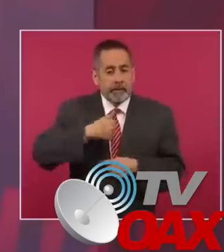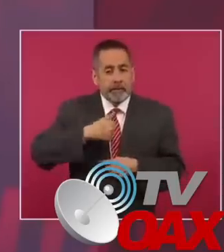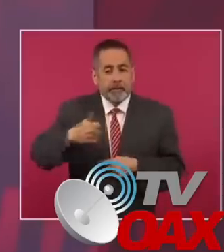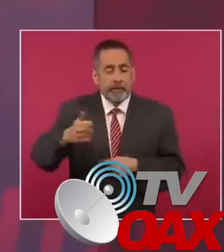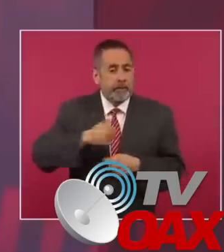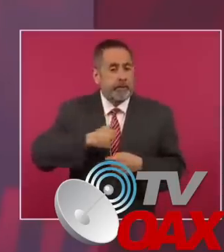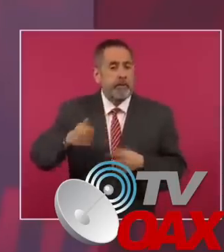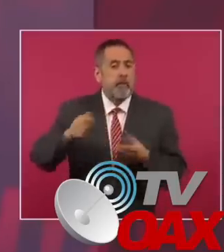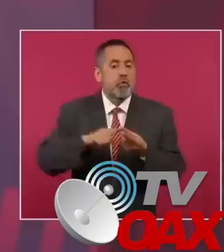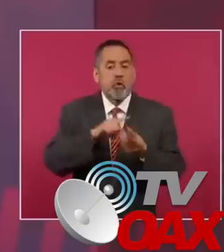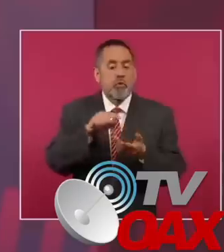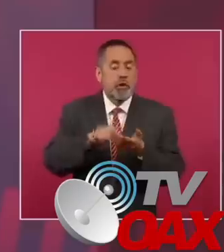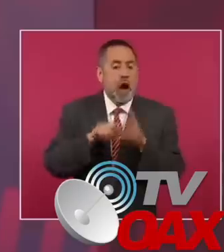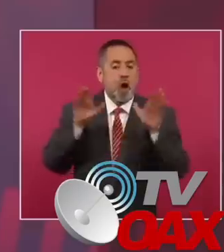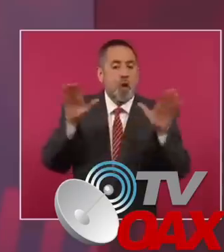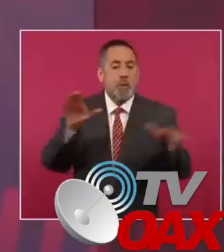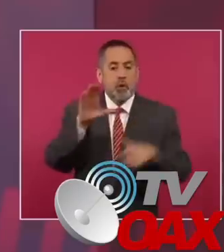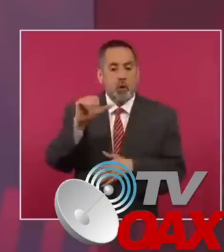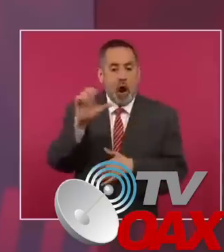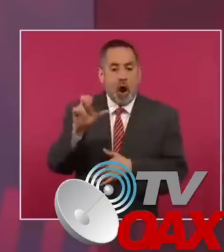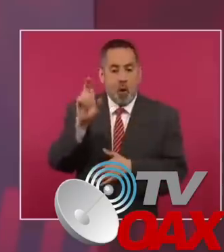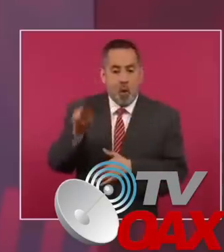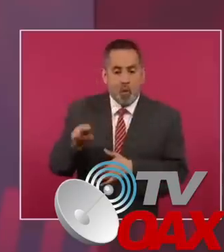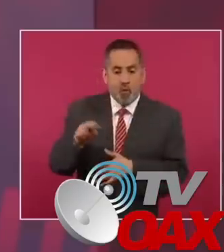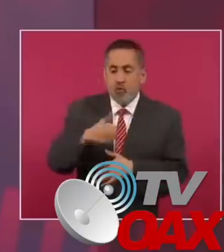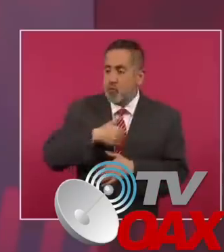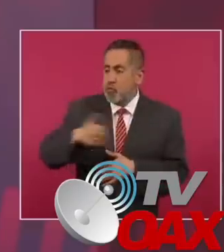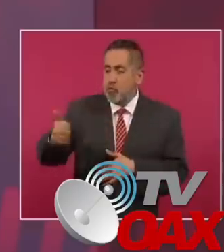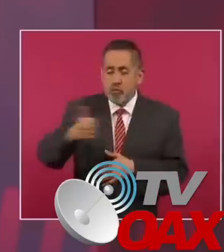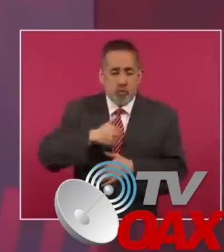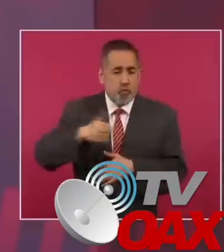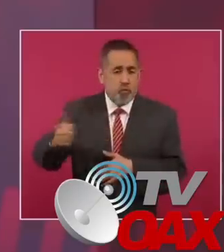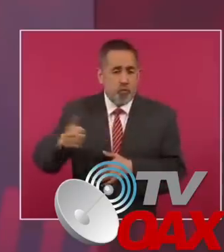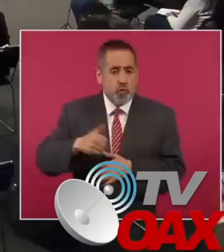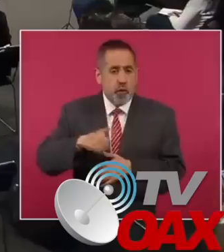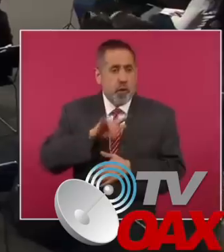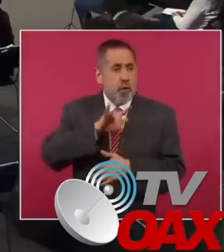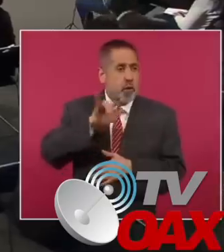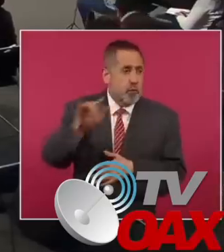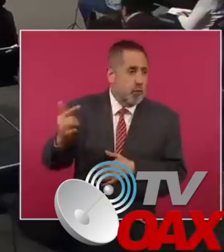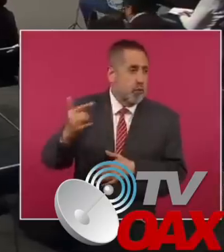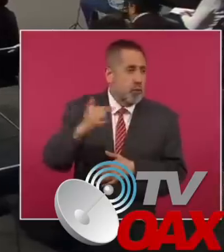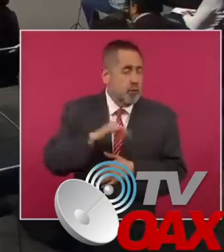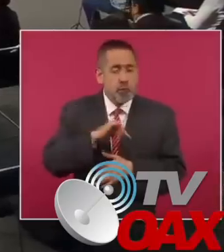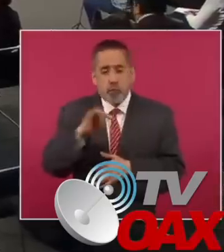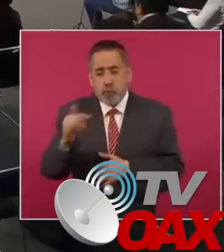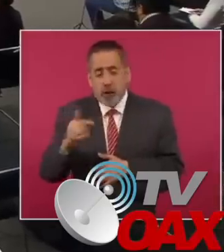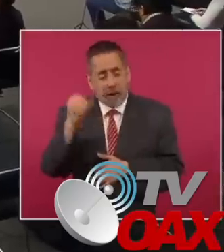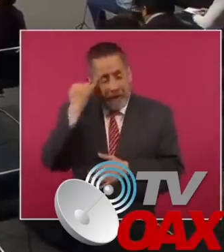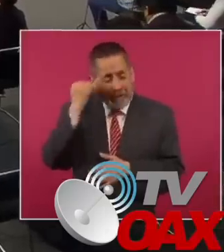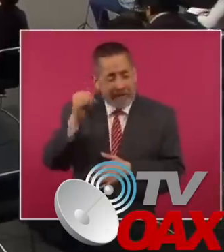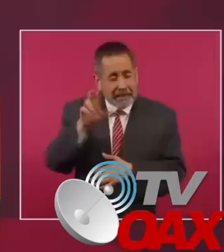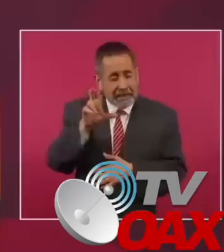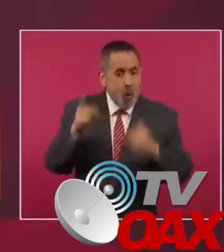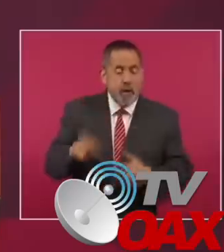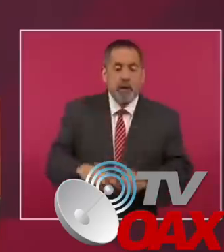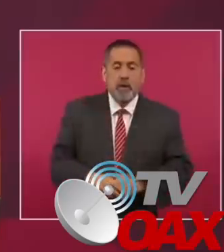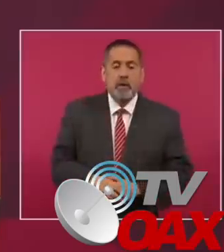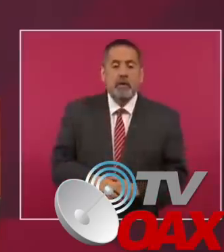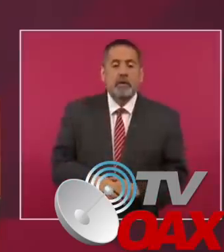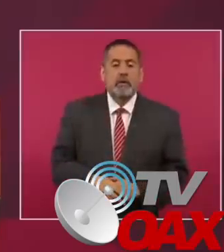de Cancún récord imagínense 30 millones